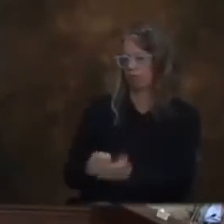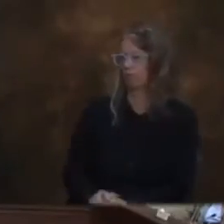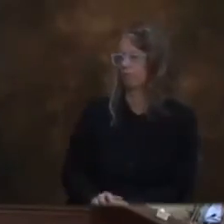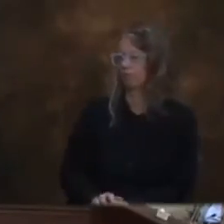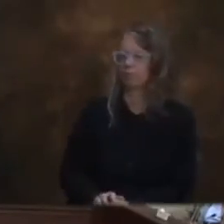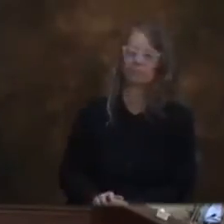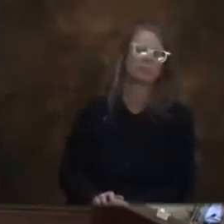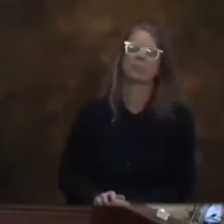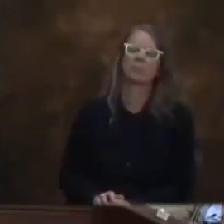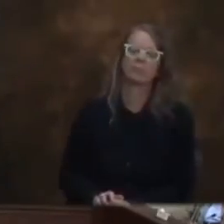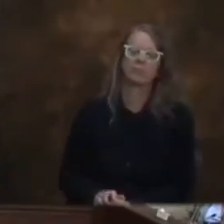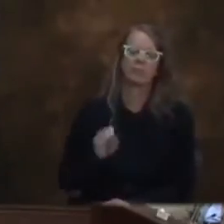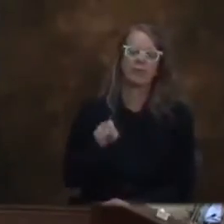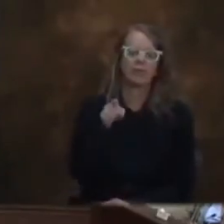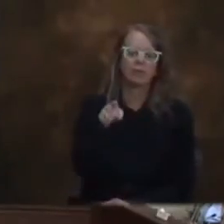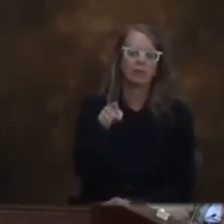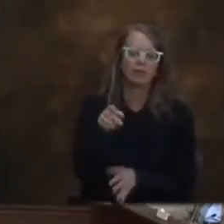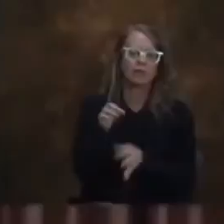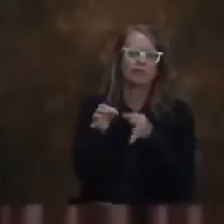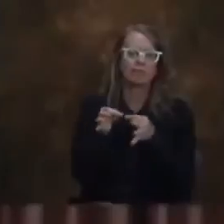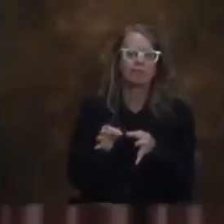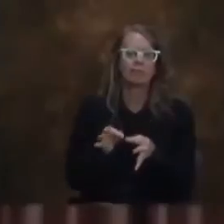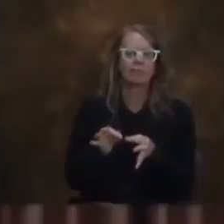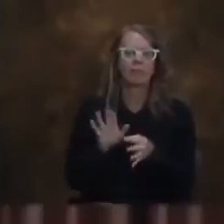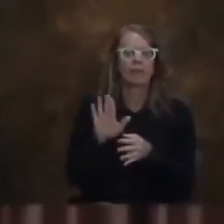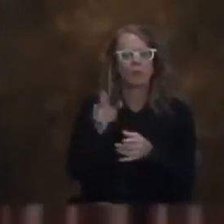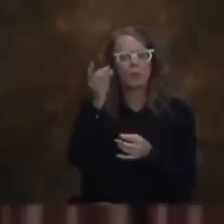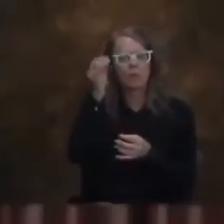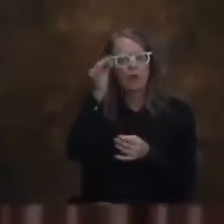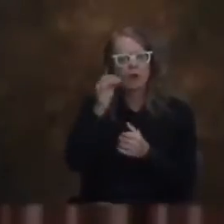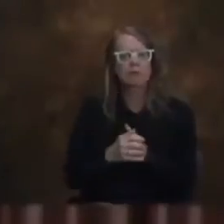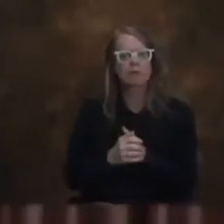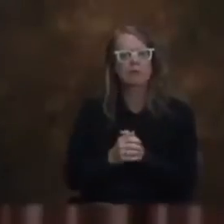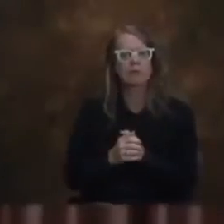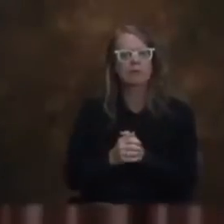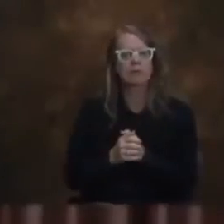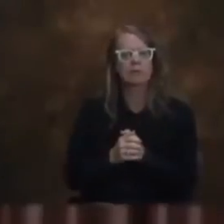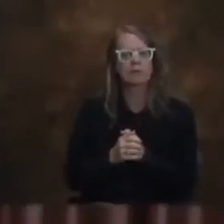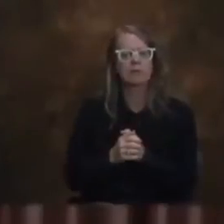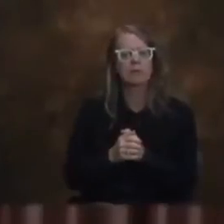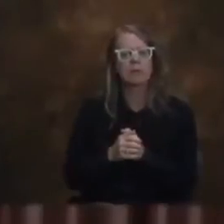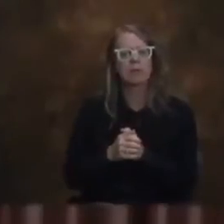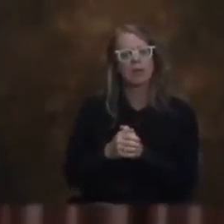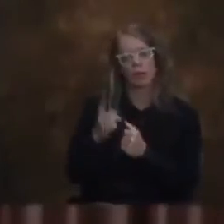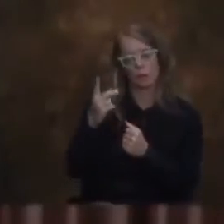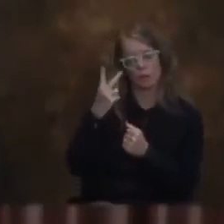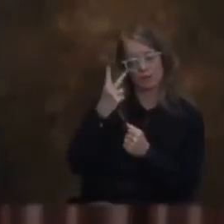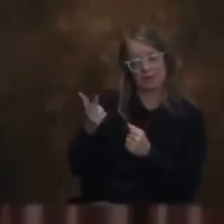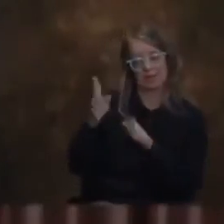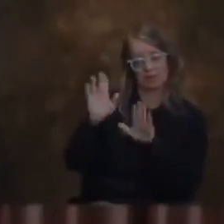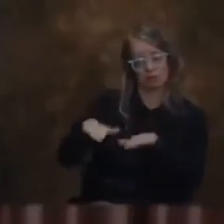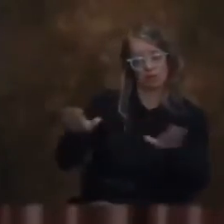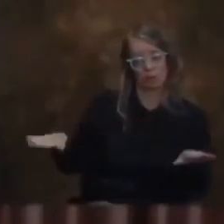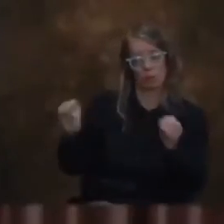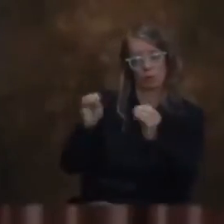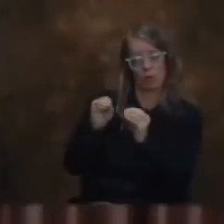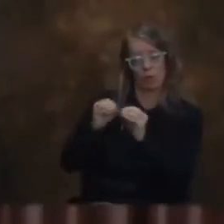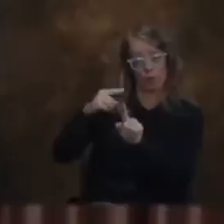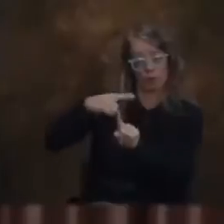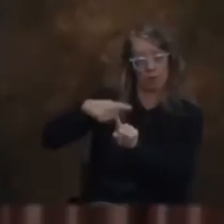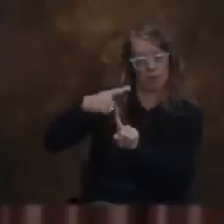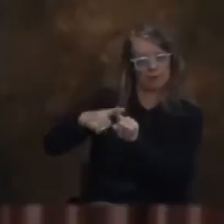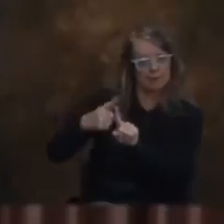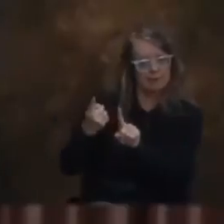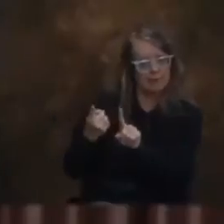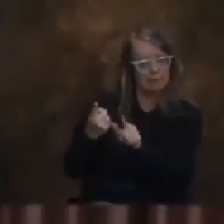puede hablar con nosotros de sus pensamientos en cuanto a los casos en ascensión en